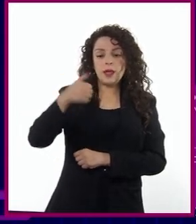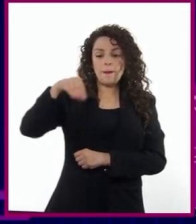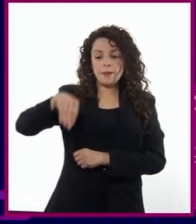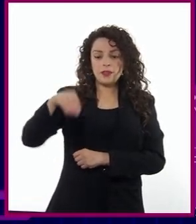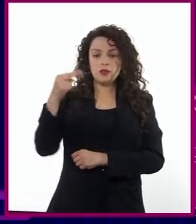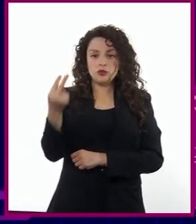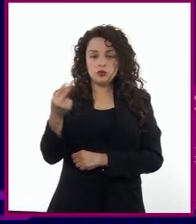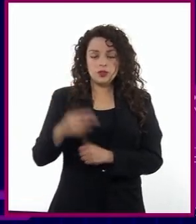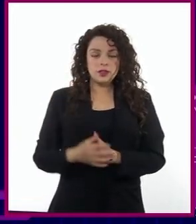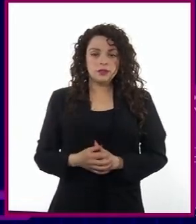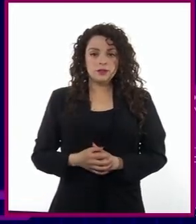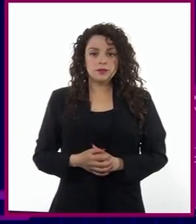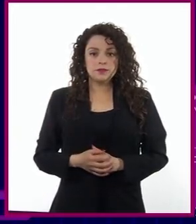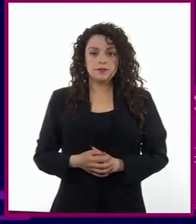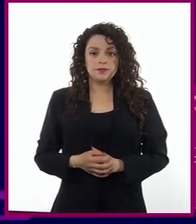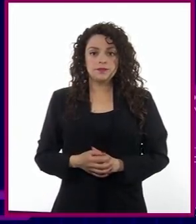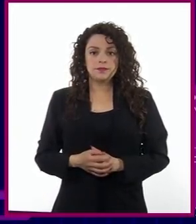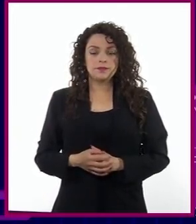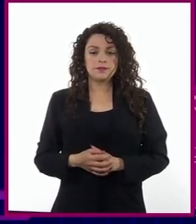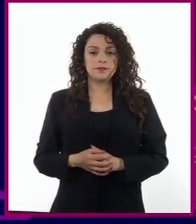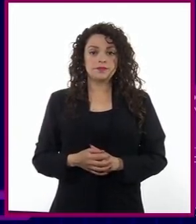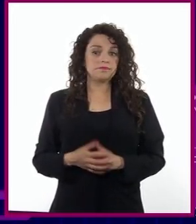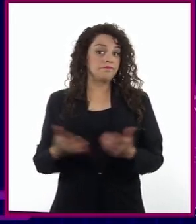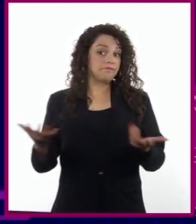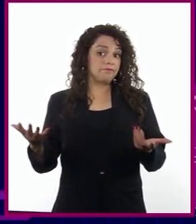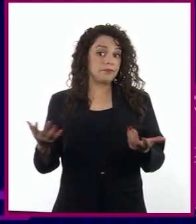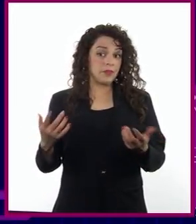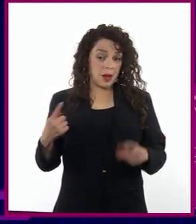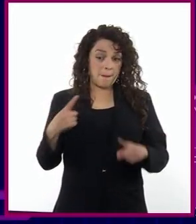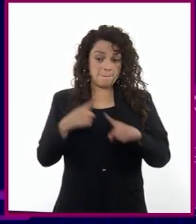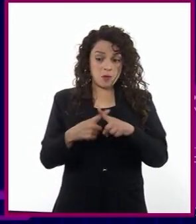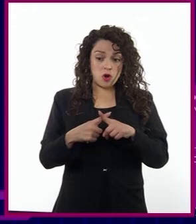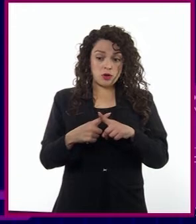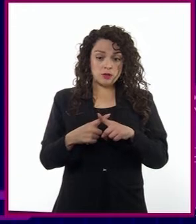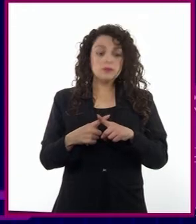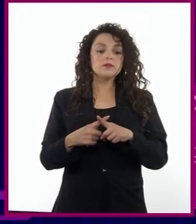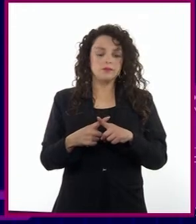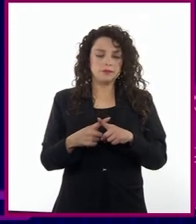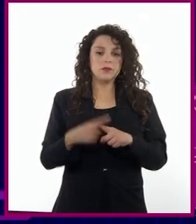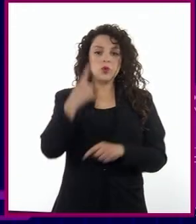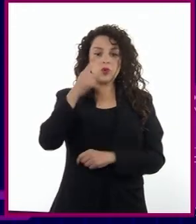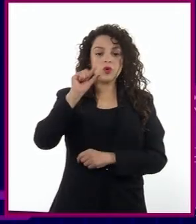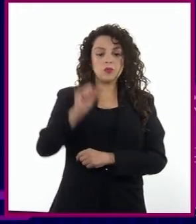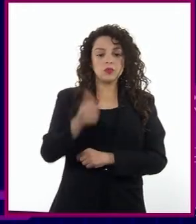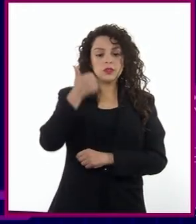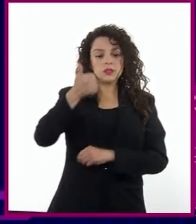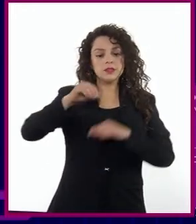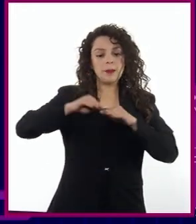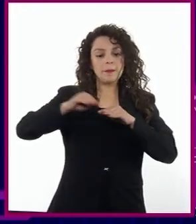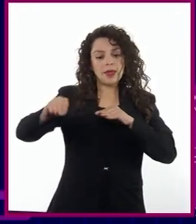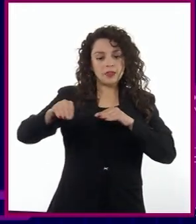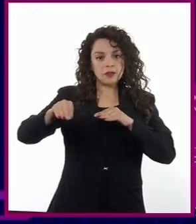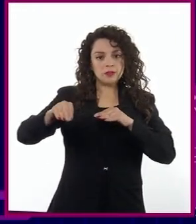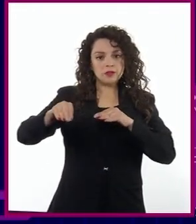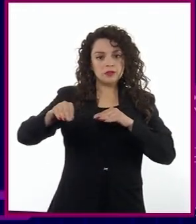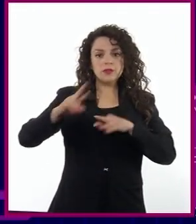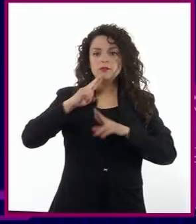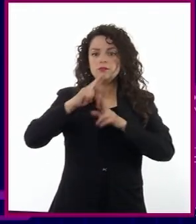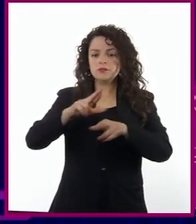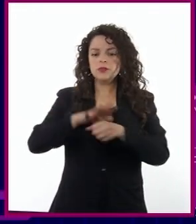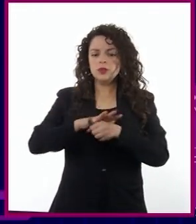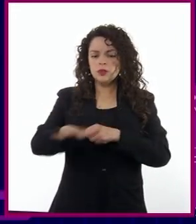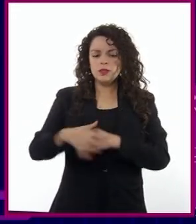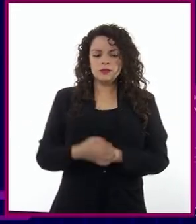6.826.86 metros cuadrados, los cuales multiplicaremos a su vez por 1.6 metros de altura,